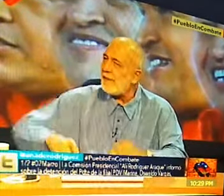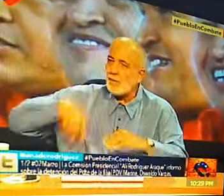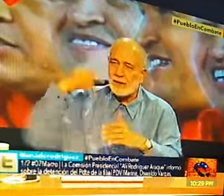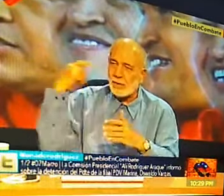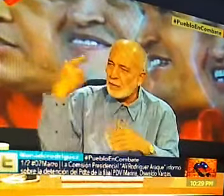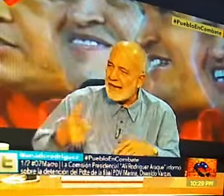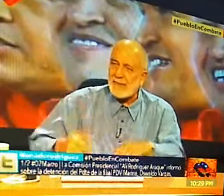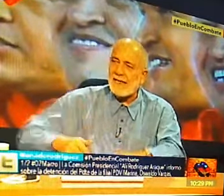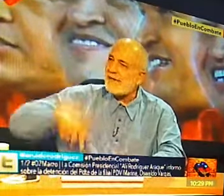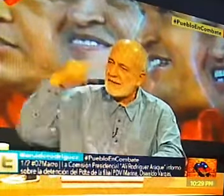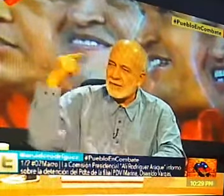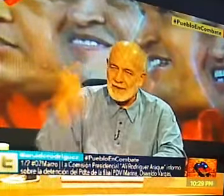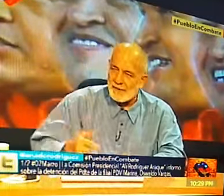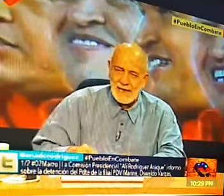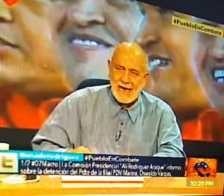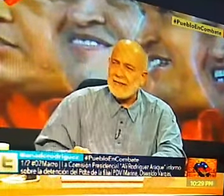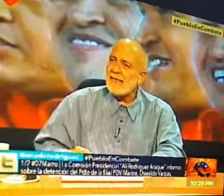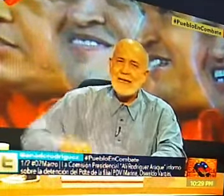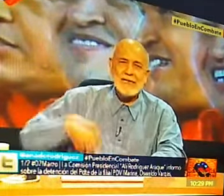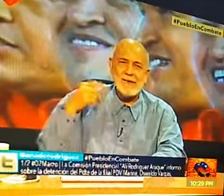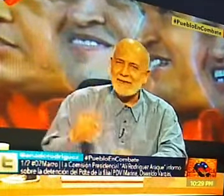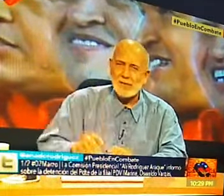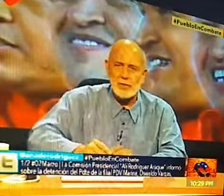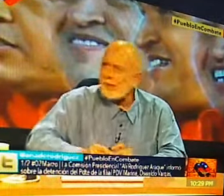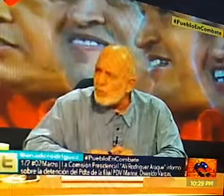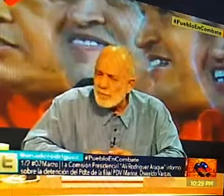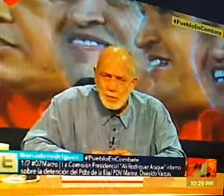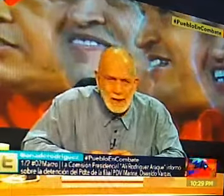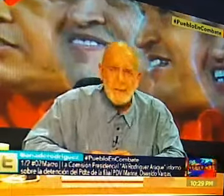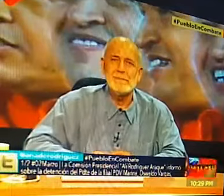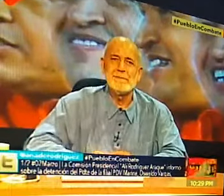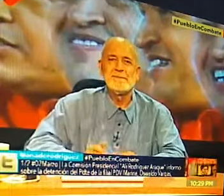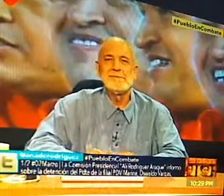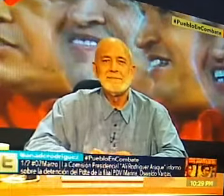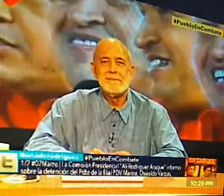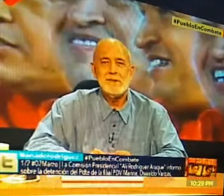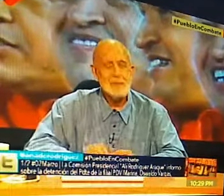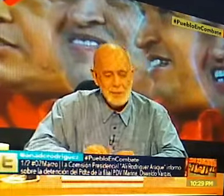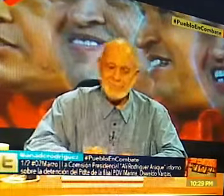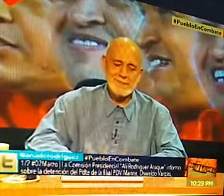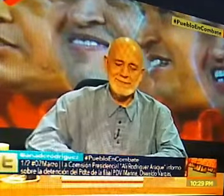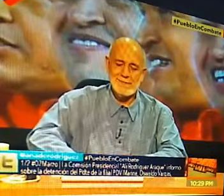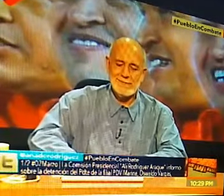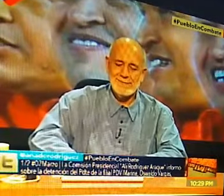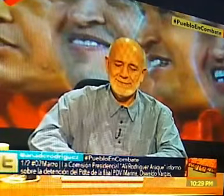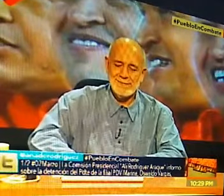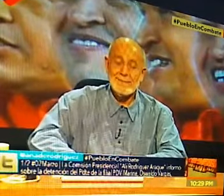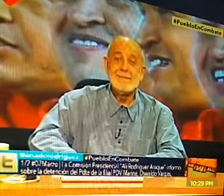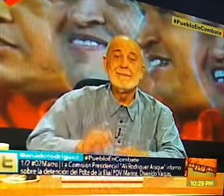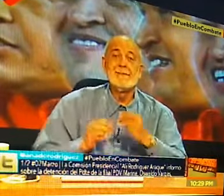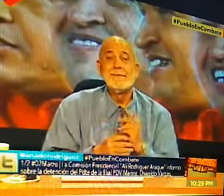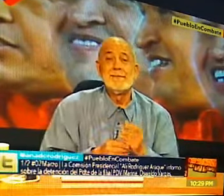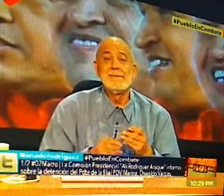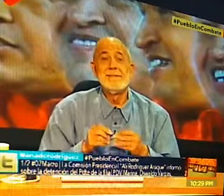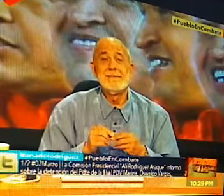ni imponer todo por armas, ni amenazar con armas nucleares, ni amenazar con... No, señor, ¿por qué? No, señor.